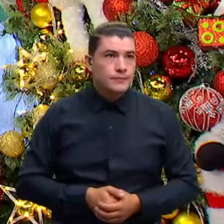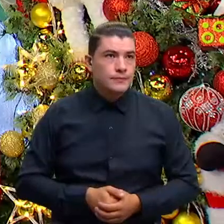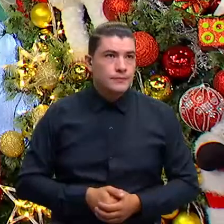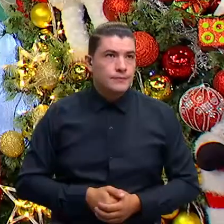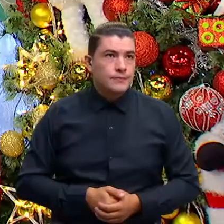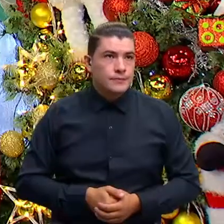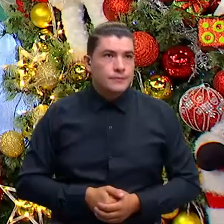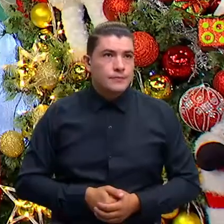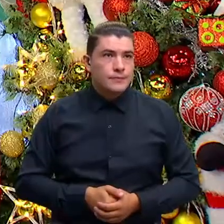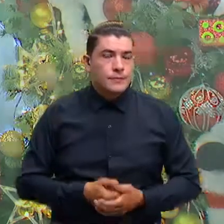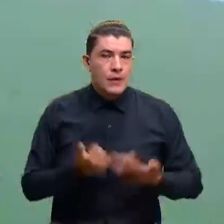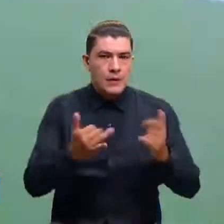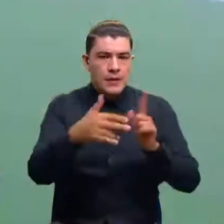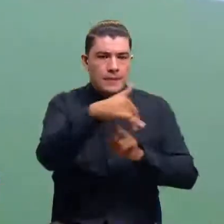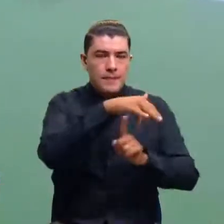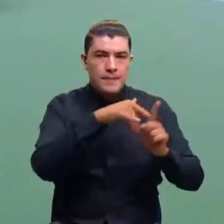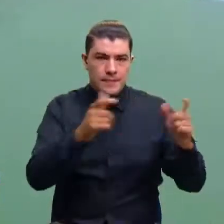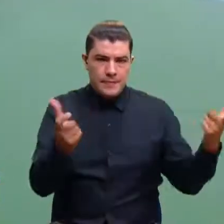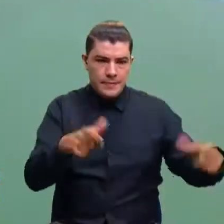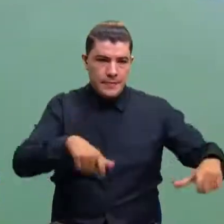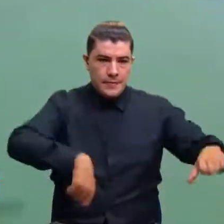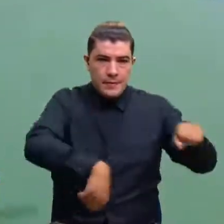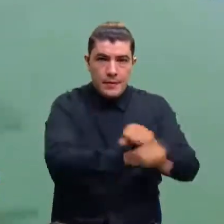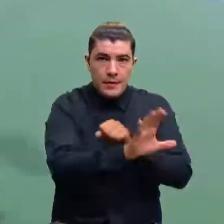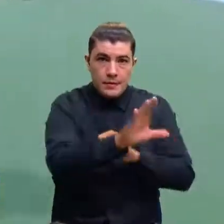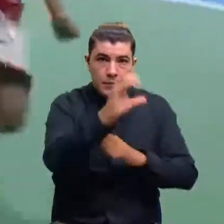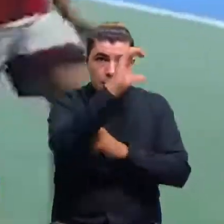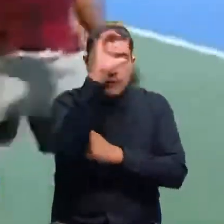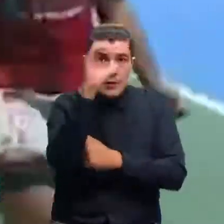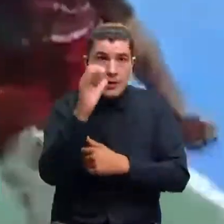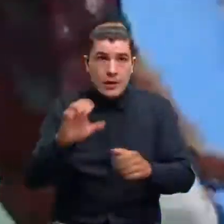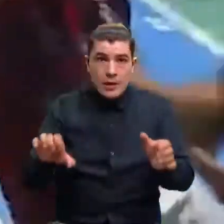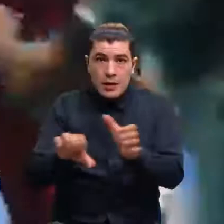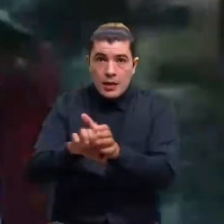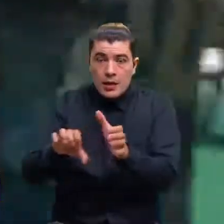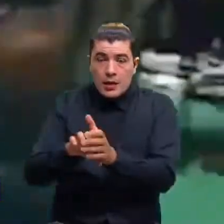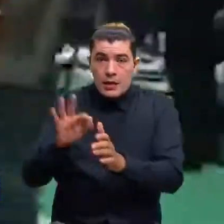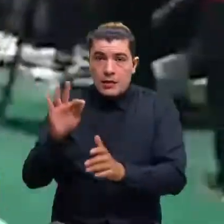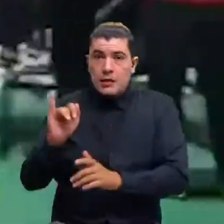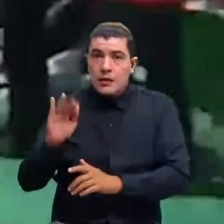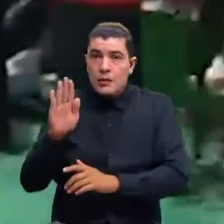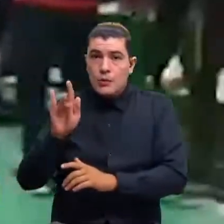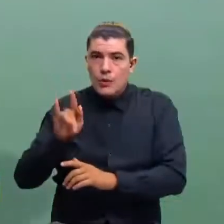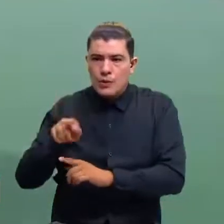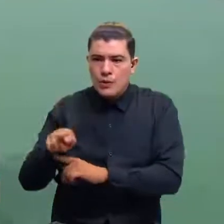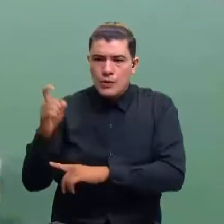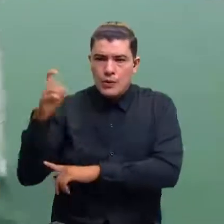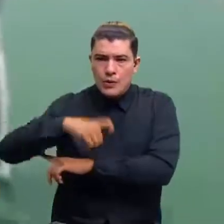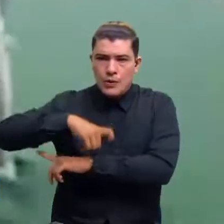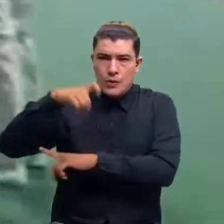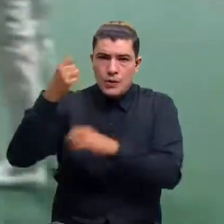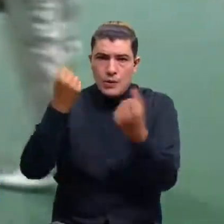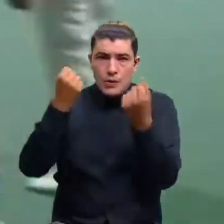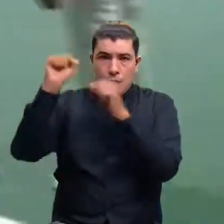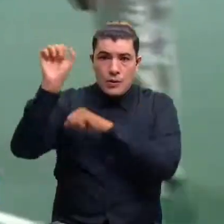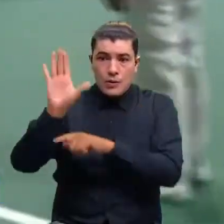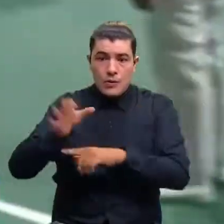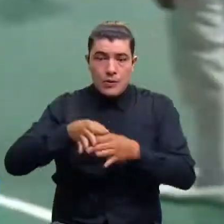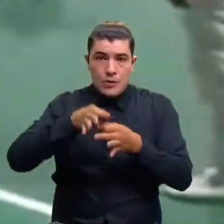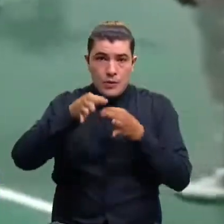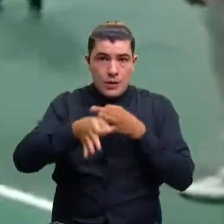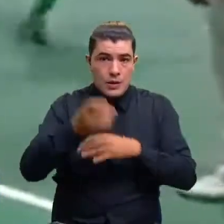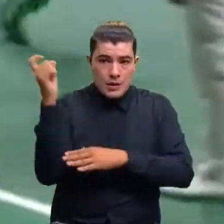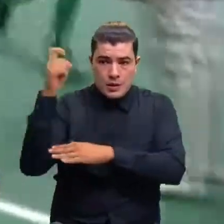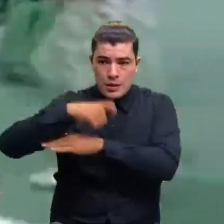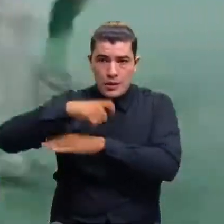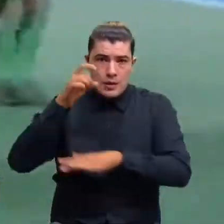Volvemos a cambiar de escenario y hablamos ahora del microfútbol colombiano. El equipo de Tibú se quedó con la victoria. Piratas Tibú frente a la